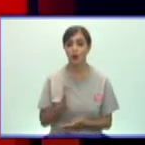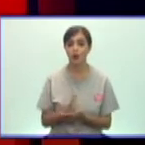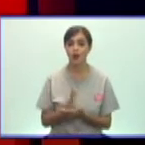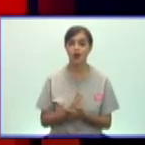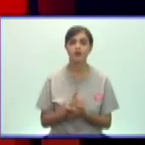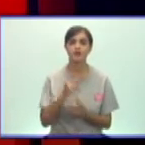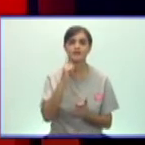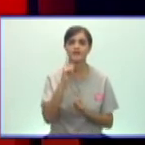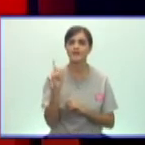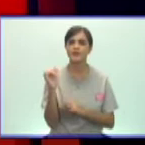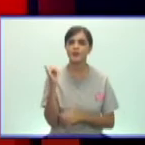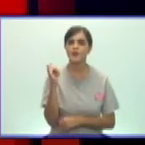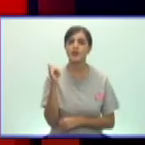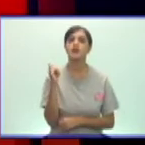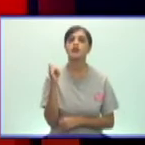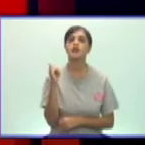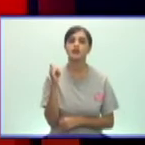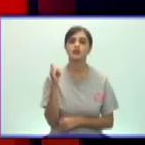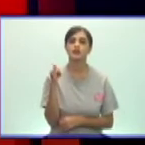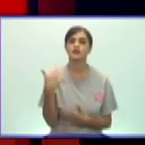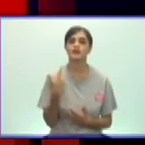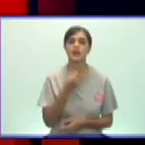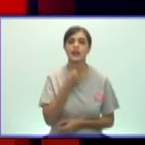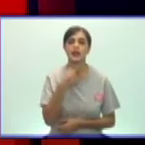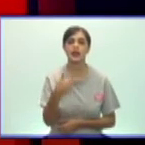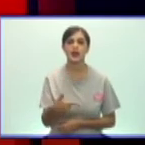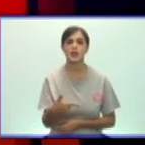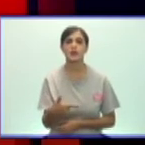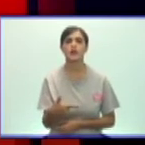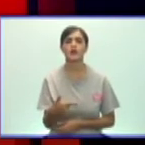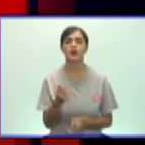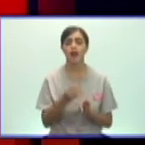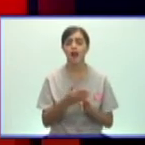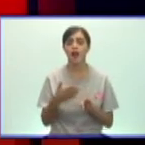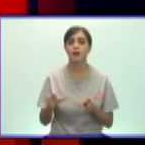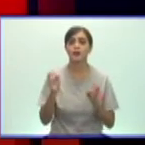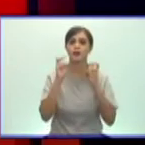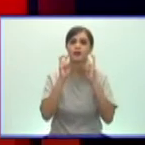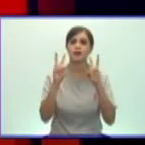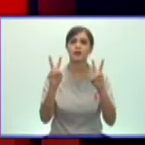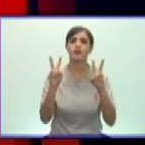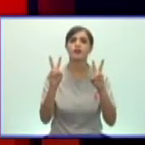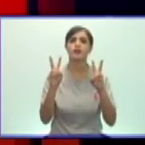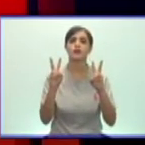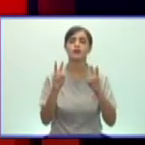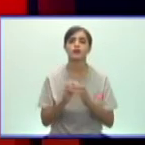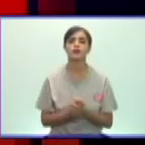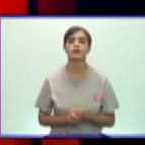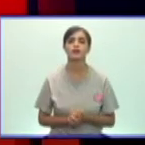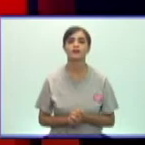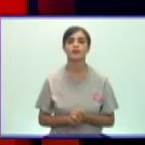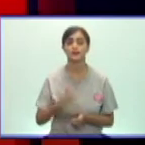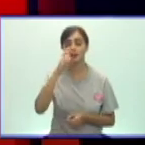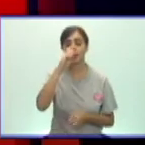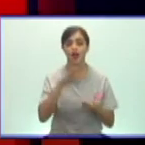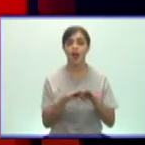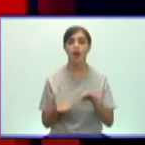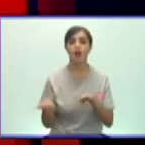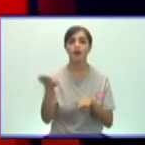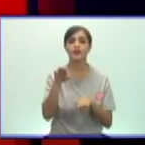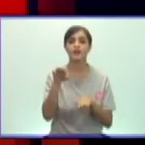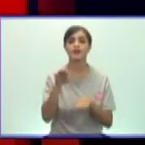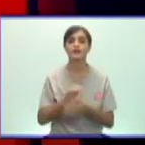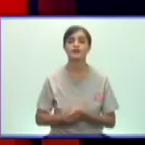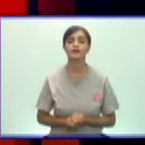observar un material que nos va a ejemplificar un poco a partir de la vivencia de una adolescente de 13 años, una judía de 13